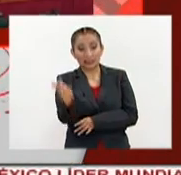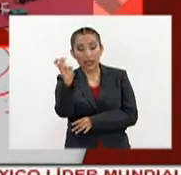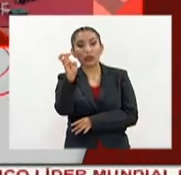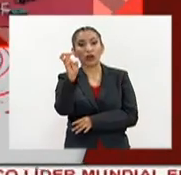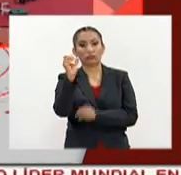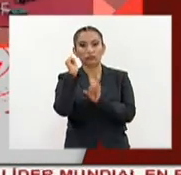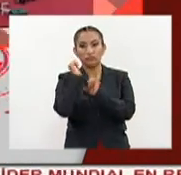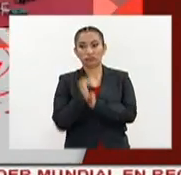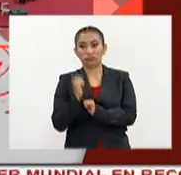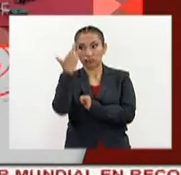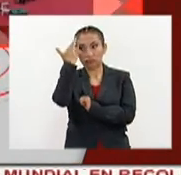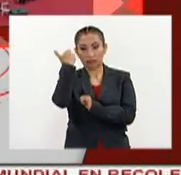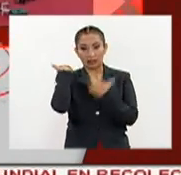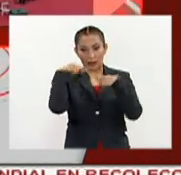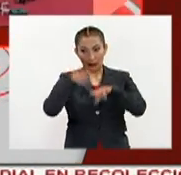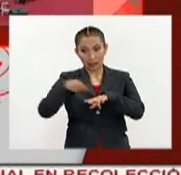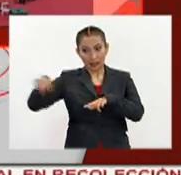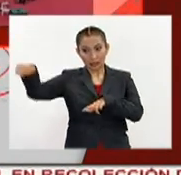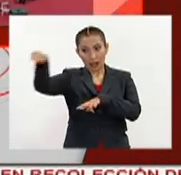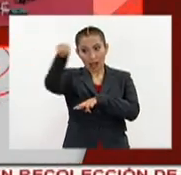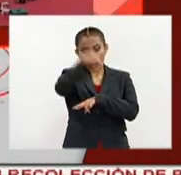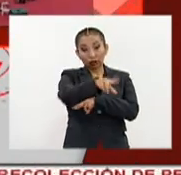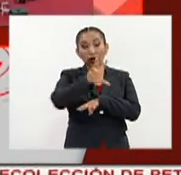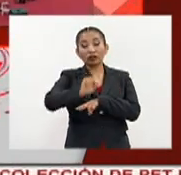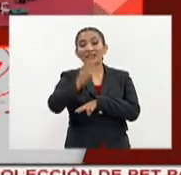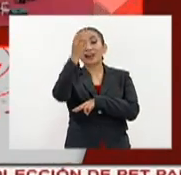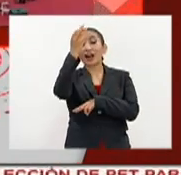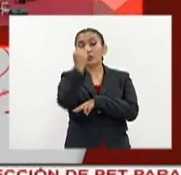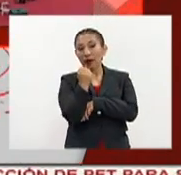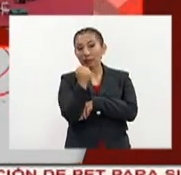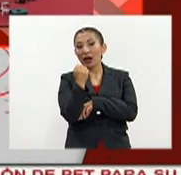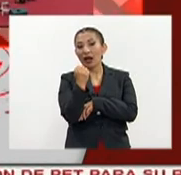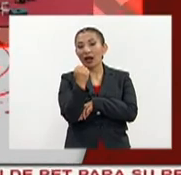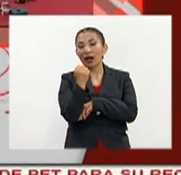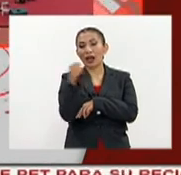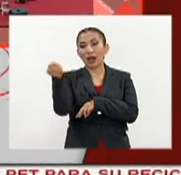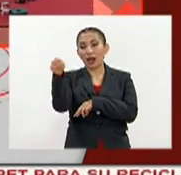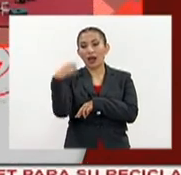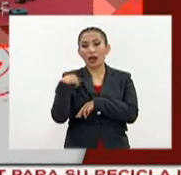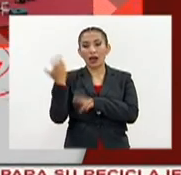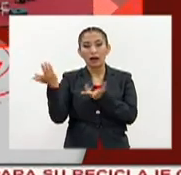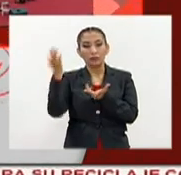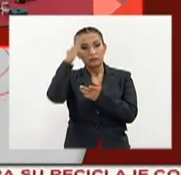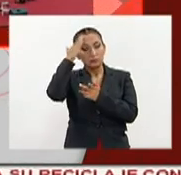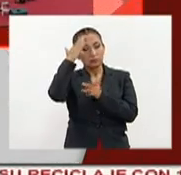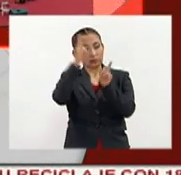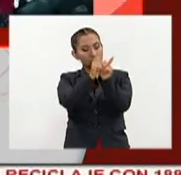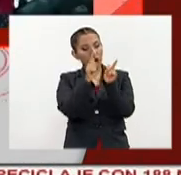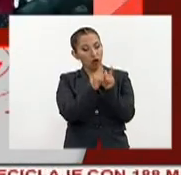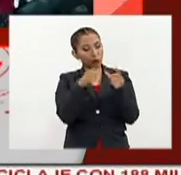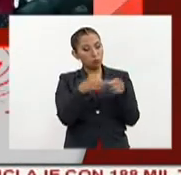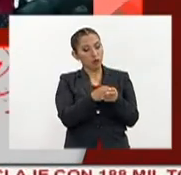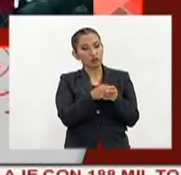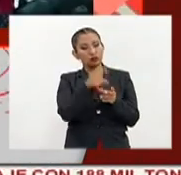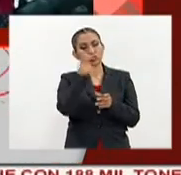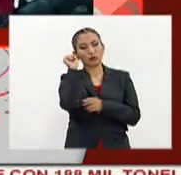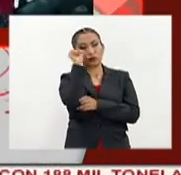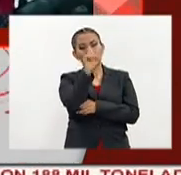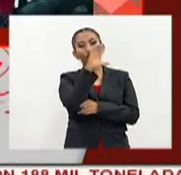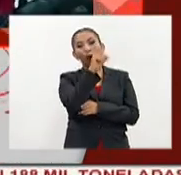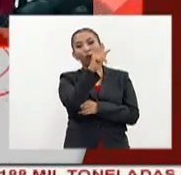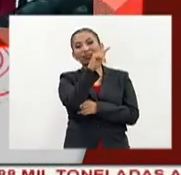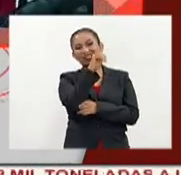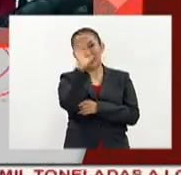2.300 delegados que representan a los 89 militantes del Partido Comunista Chino, lo que